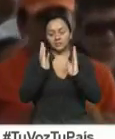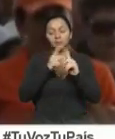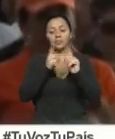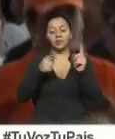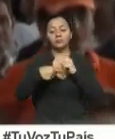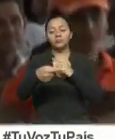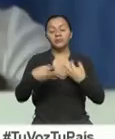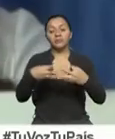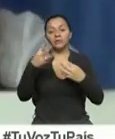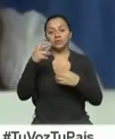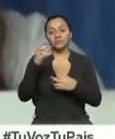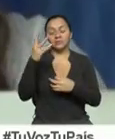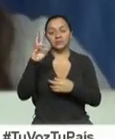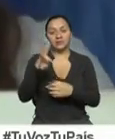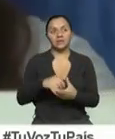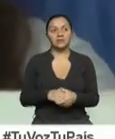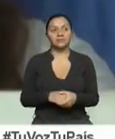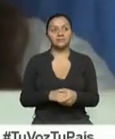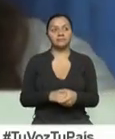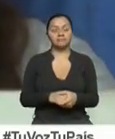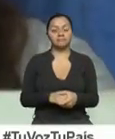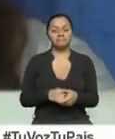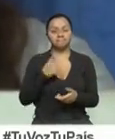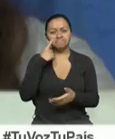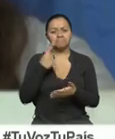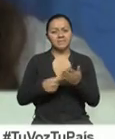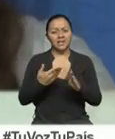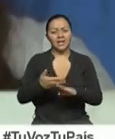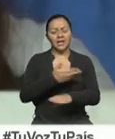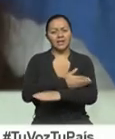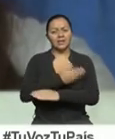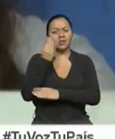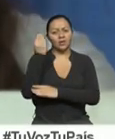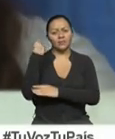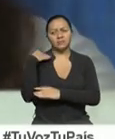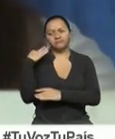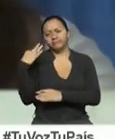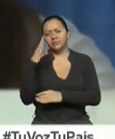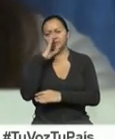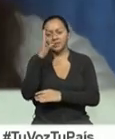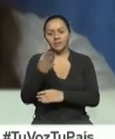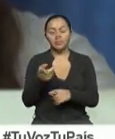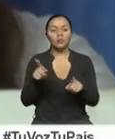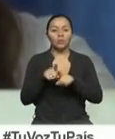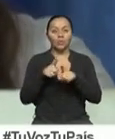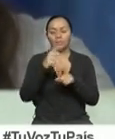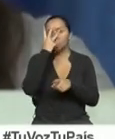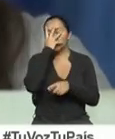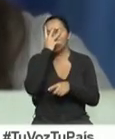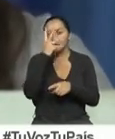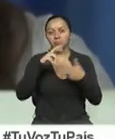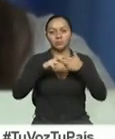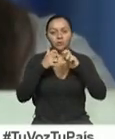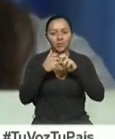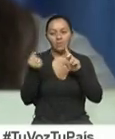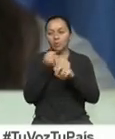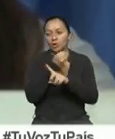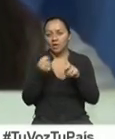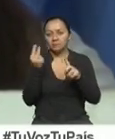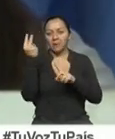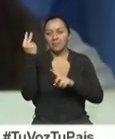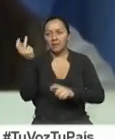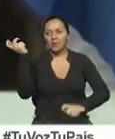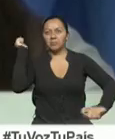de 2017. ¿Acaso nos olvidamos para qué éramos utilizados los jóvenes? Pasamos de las vergonzosas escenas de violencia,